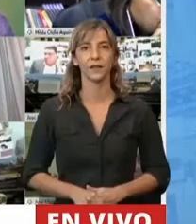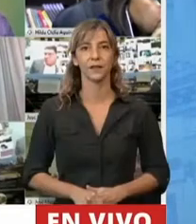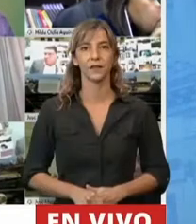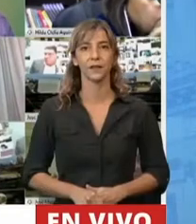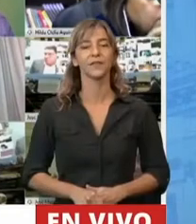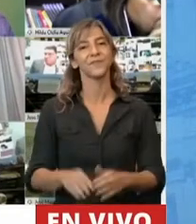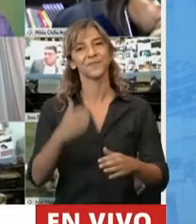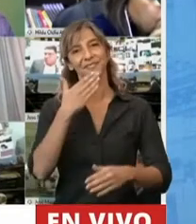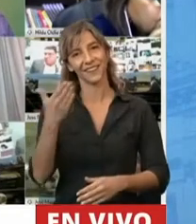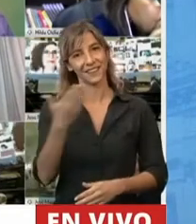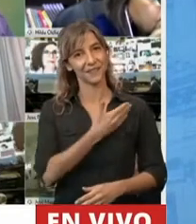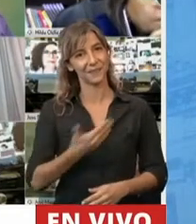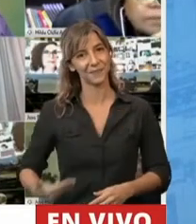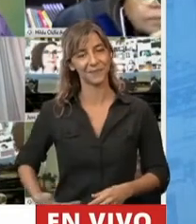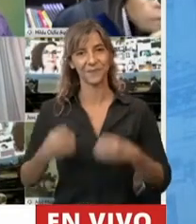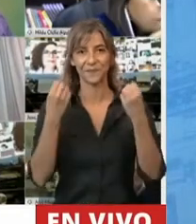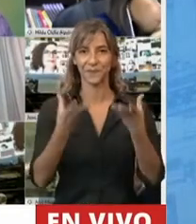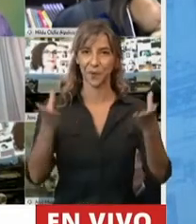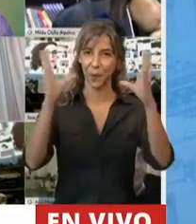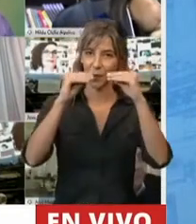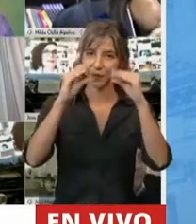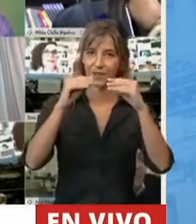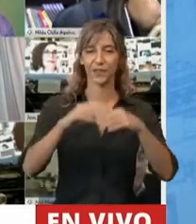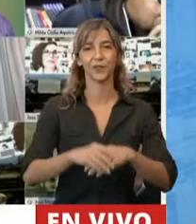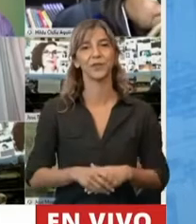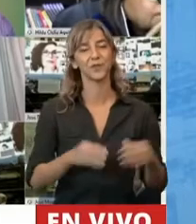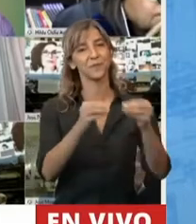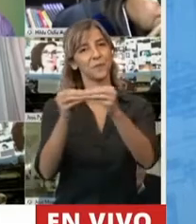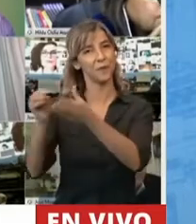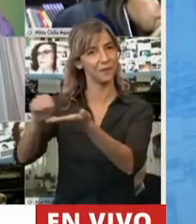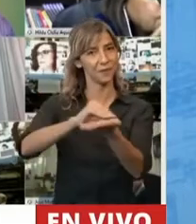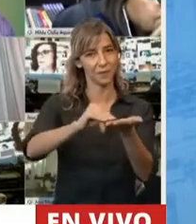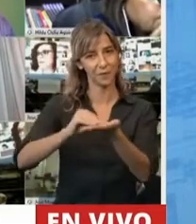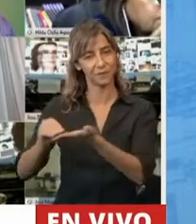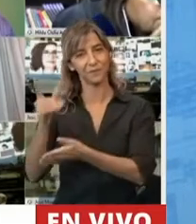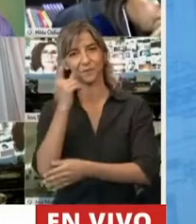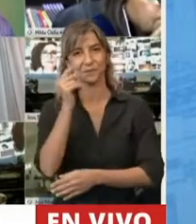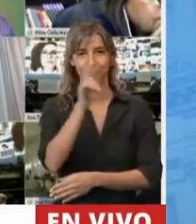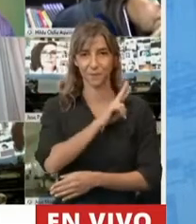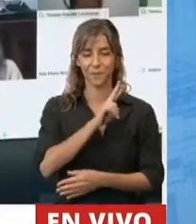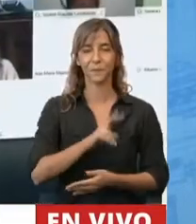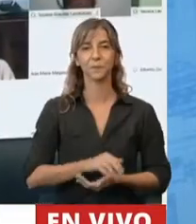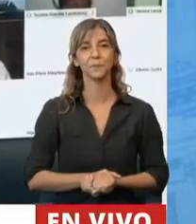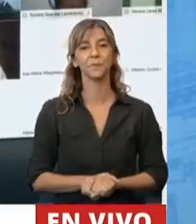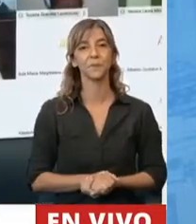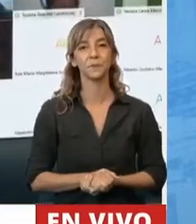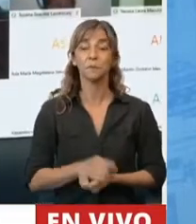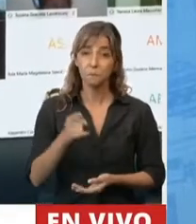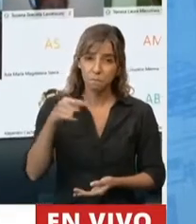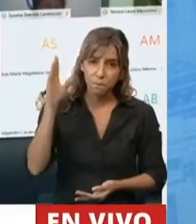Gracias, señora presidenta. Buenas noches, colegas diputados y diputadas. ¿Se